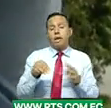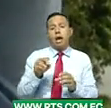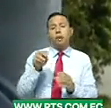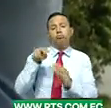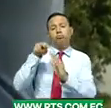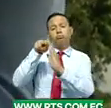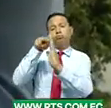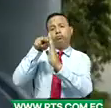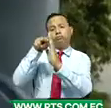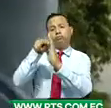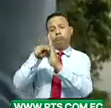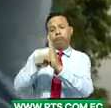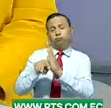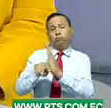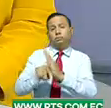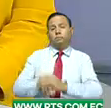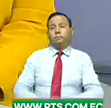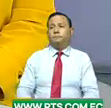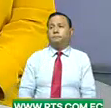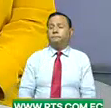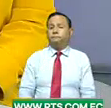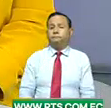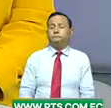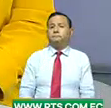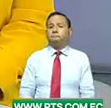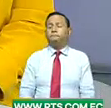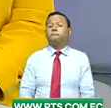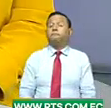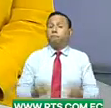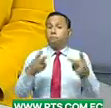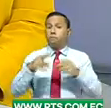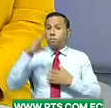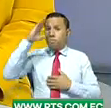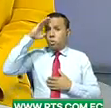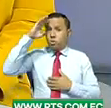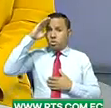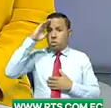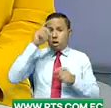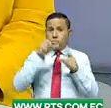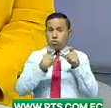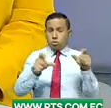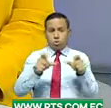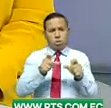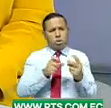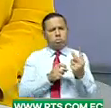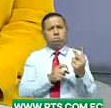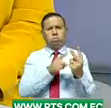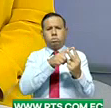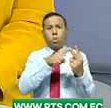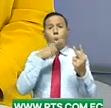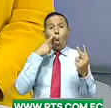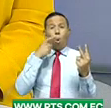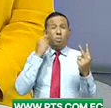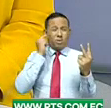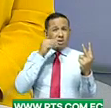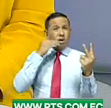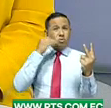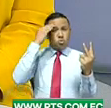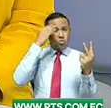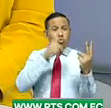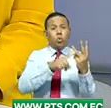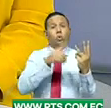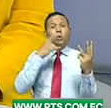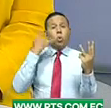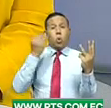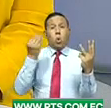Informó Roselena Vascones. Además, la policía detuvo a dos adultos y un menor que se movilizaban armados en un vehículo robado